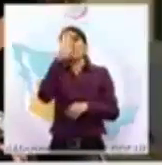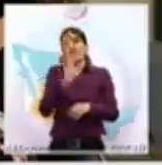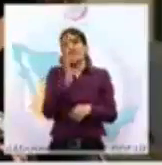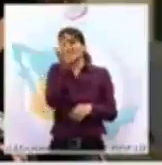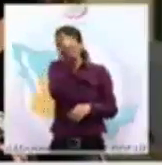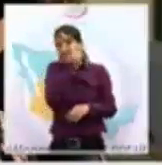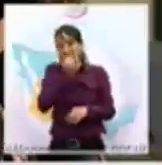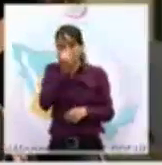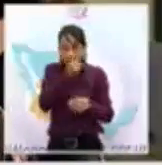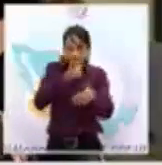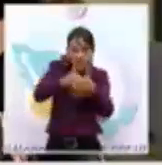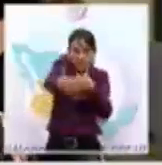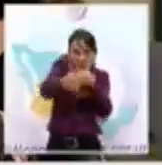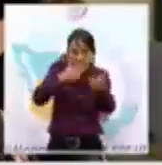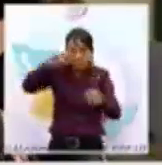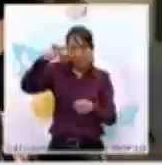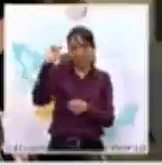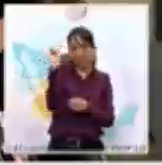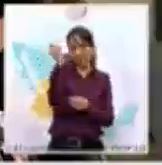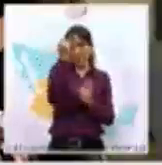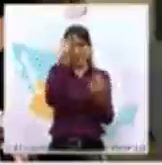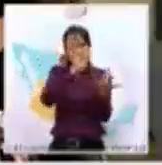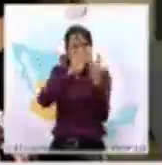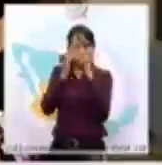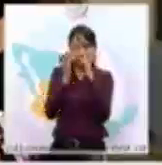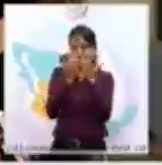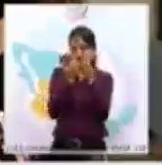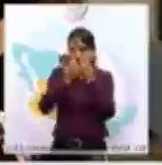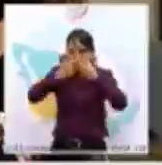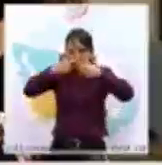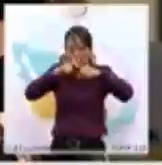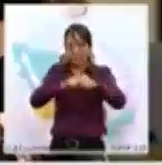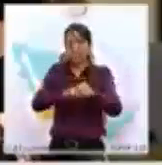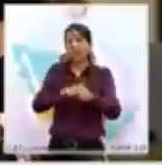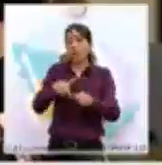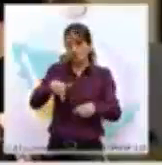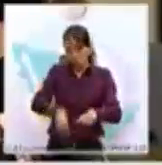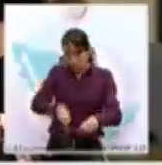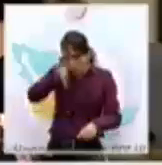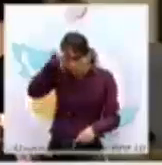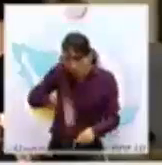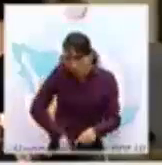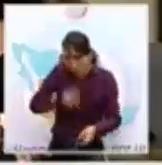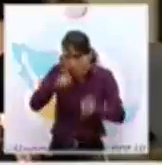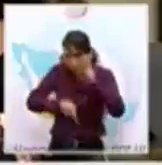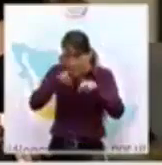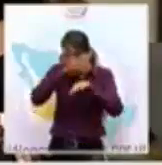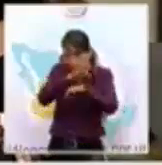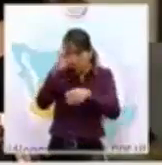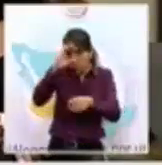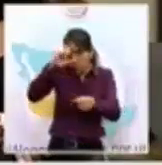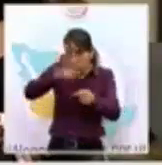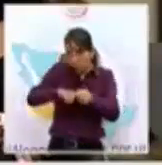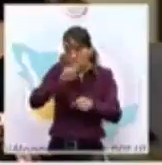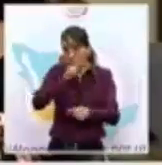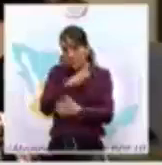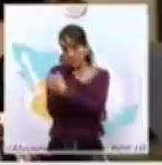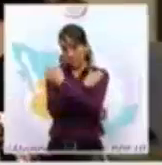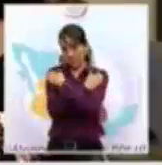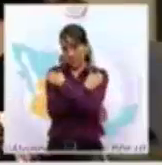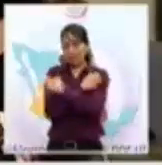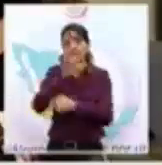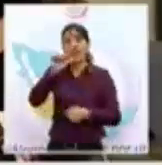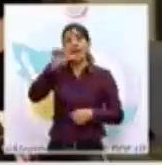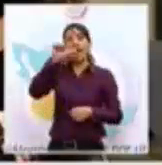sociales. Hoy hemos hablado de cultura y educación. Y Alfonso Reyes reflexionaba que cuando todo se ha